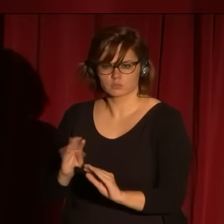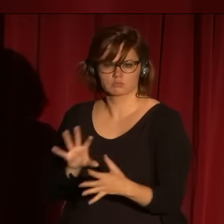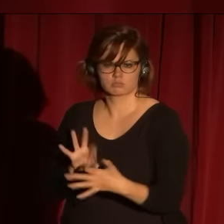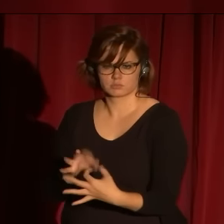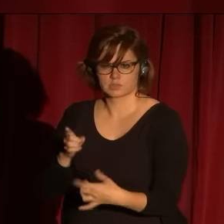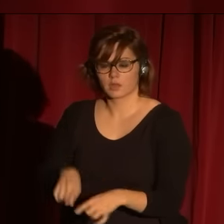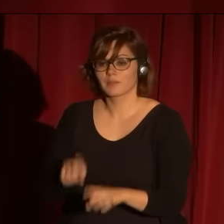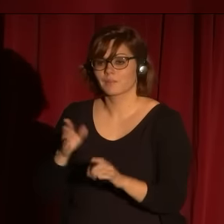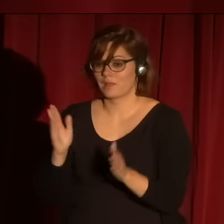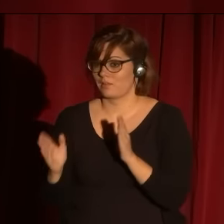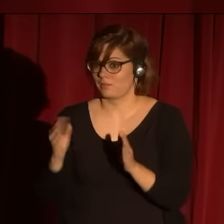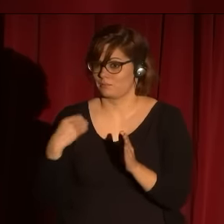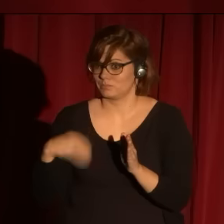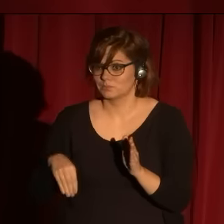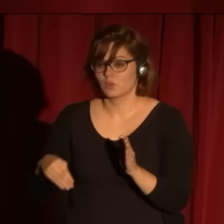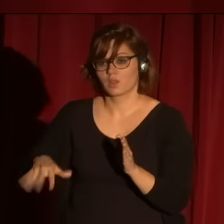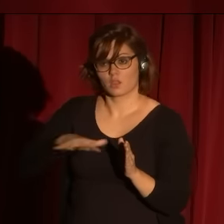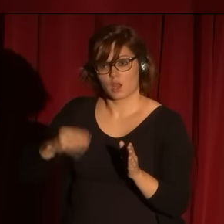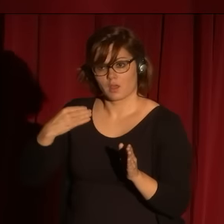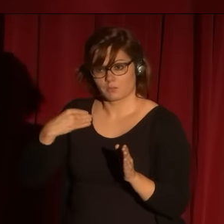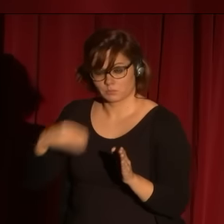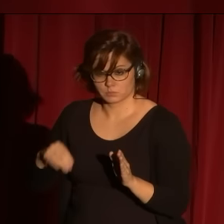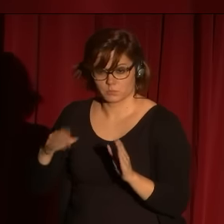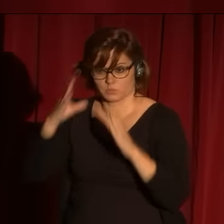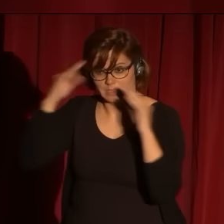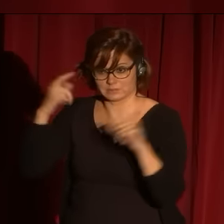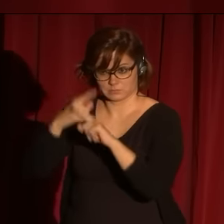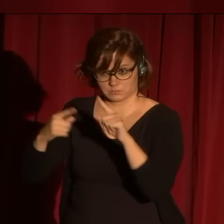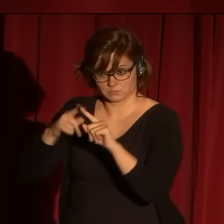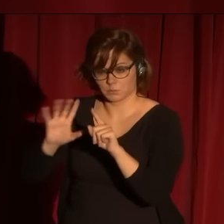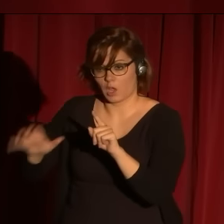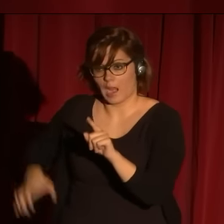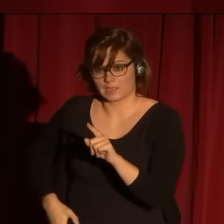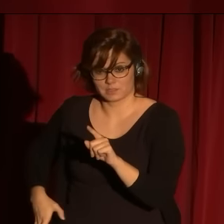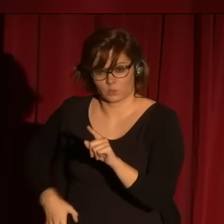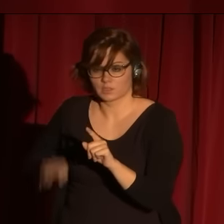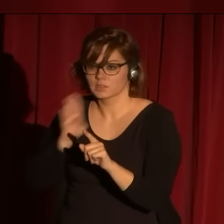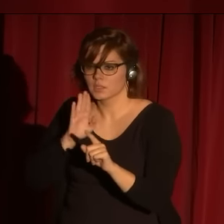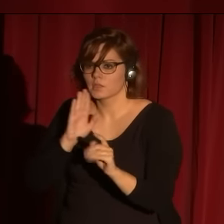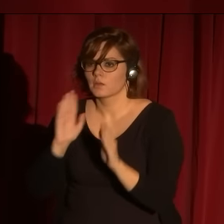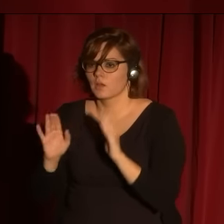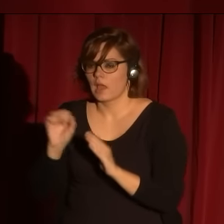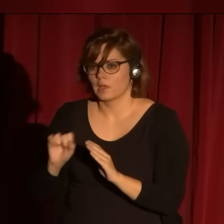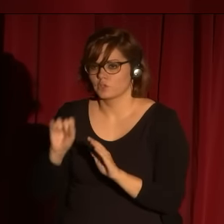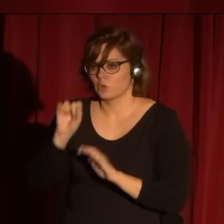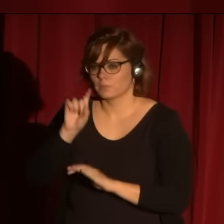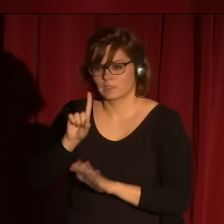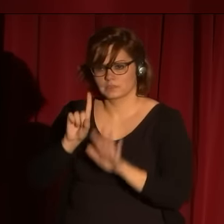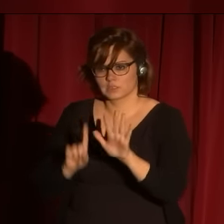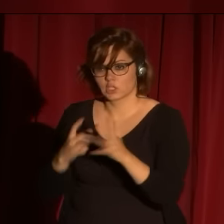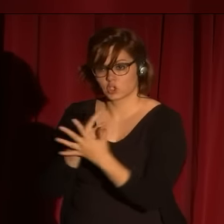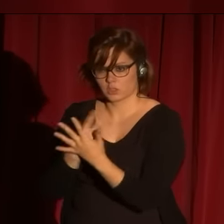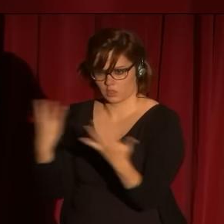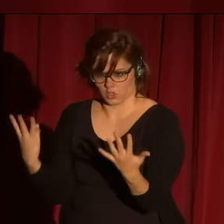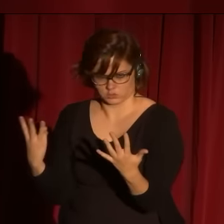mismo sitio y al mismo tiempo país bajos meridionales gobernados por los archiduques en este caso fechado en 1618 tiene la fecha este